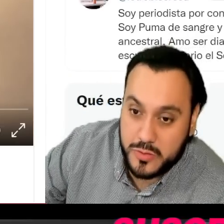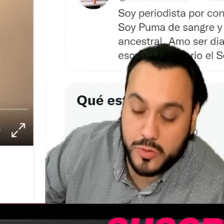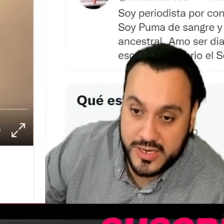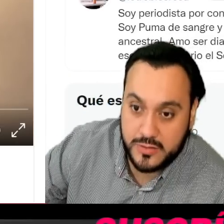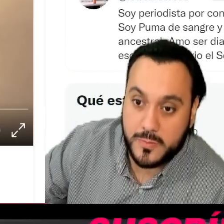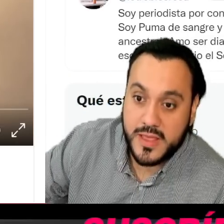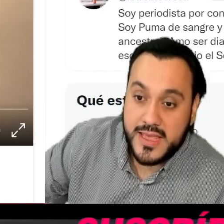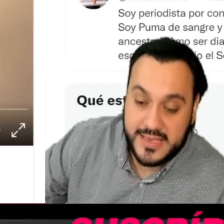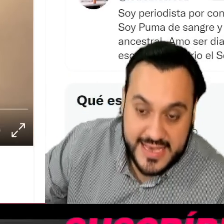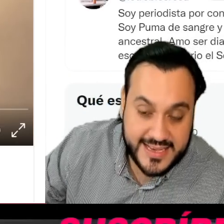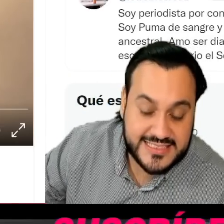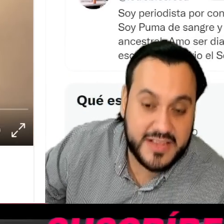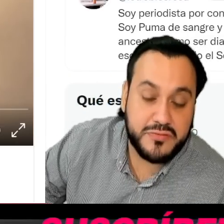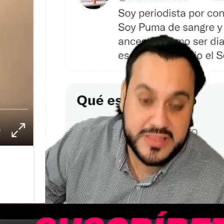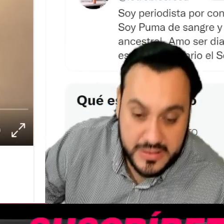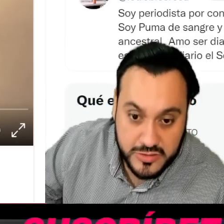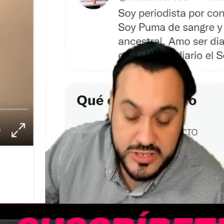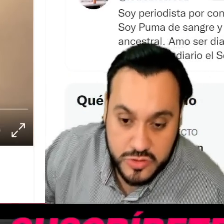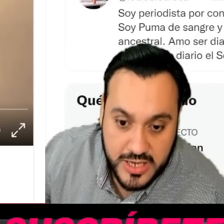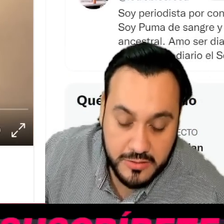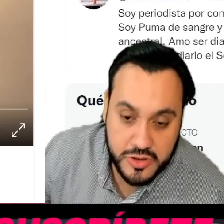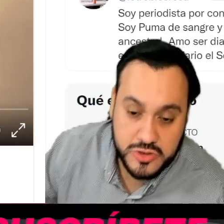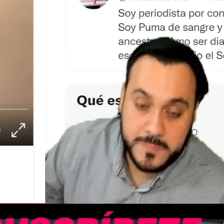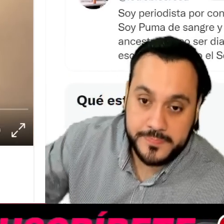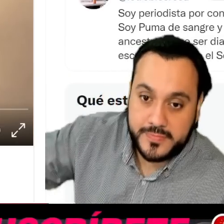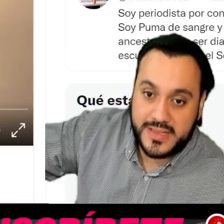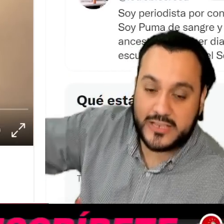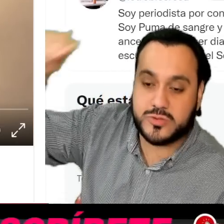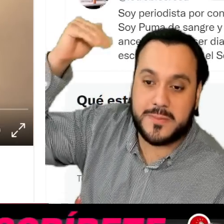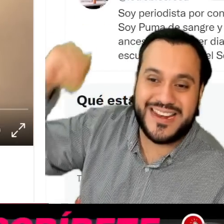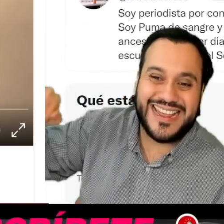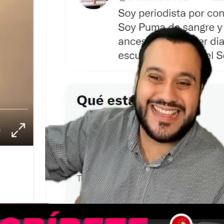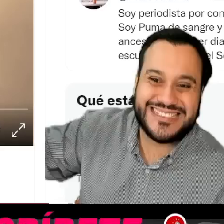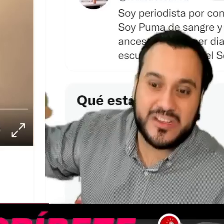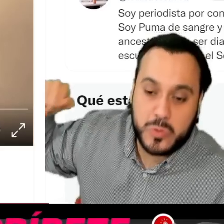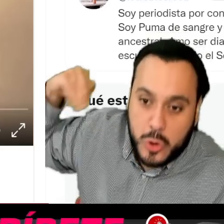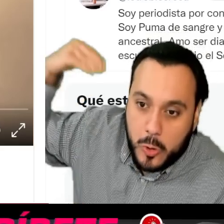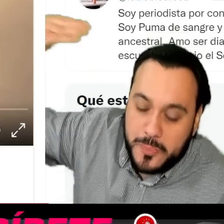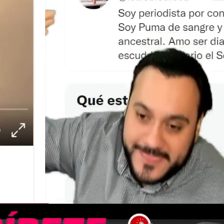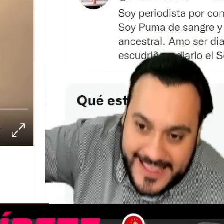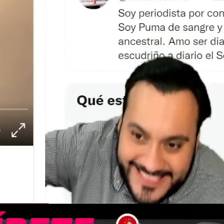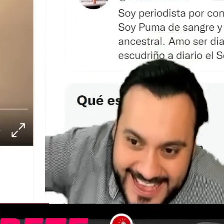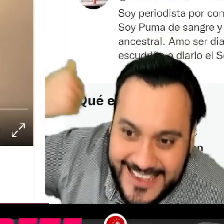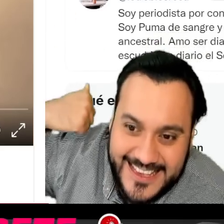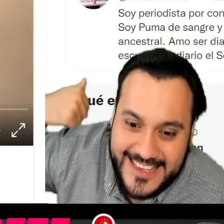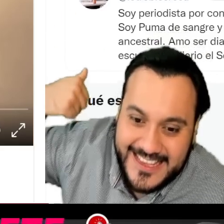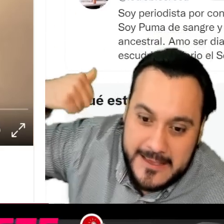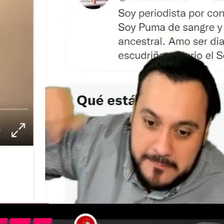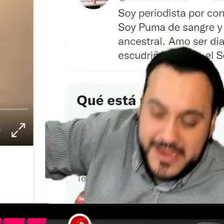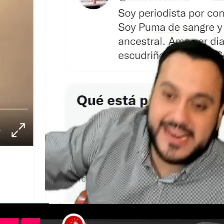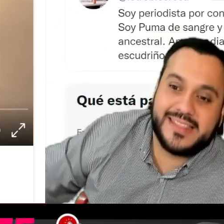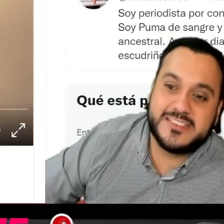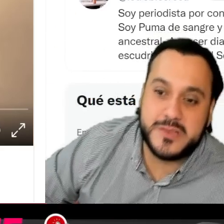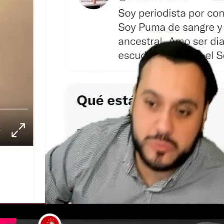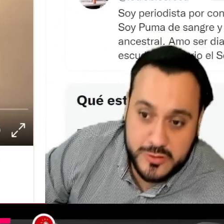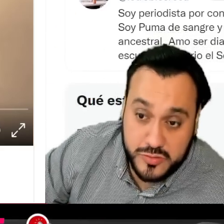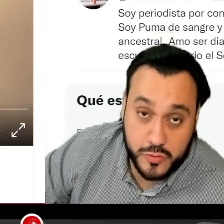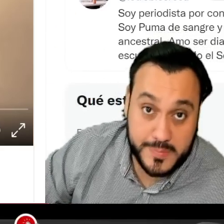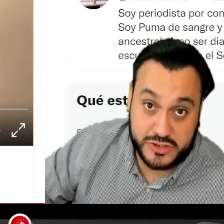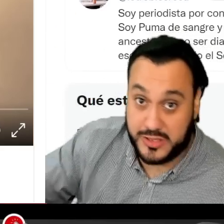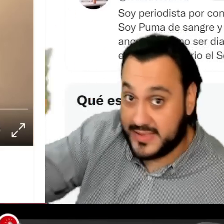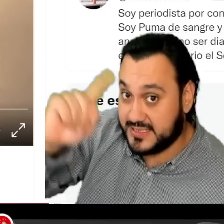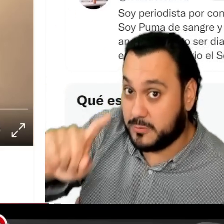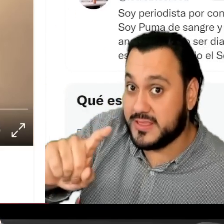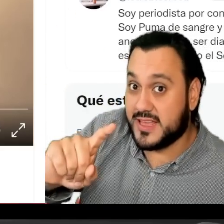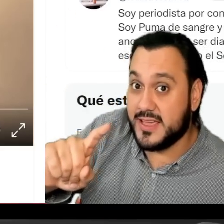alejandro moreno ya que están filtrándose sus audios es una manera de hacer un contraataque para desvirtuar su